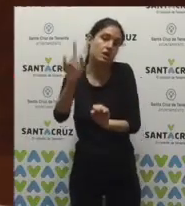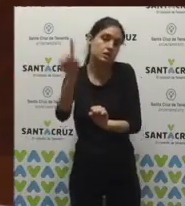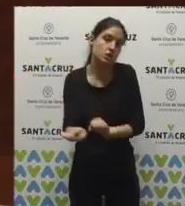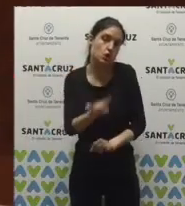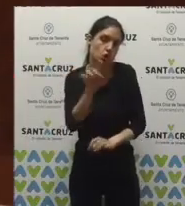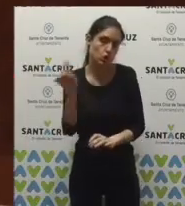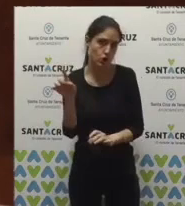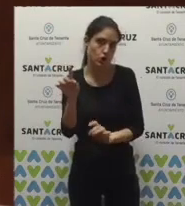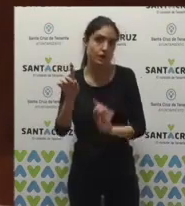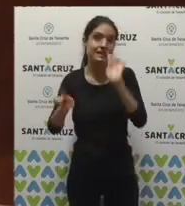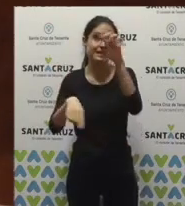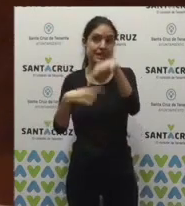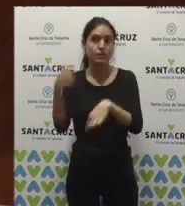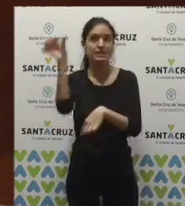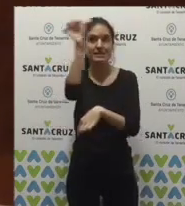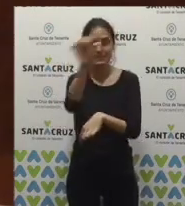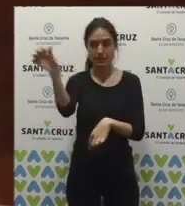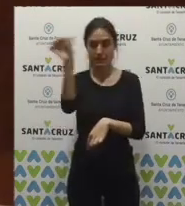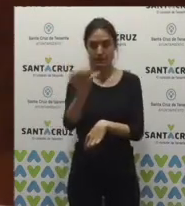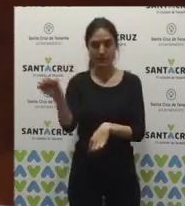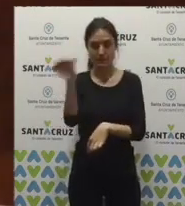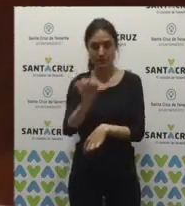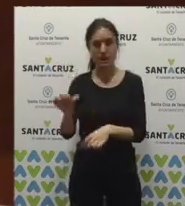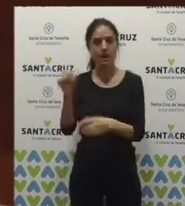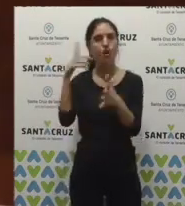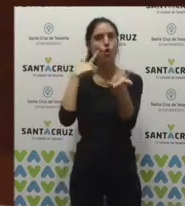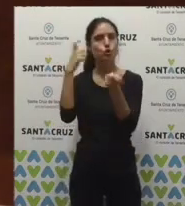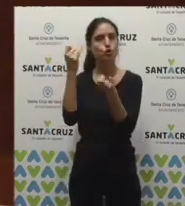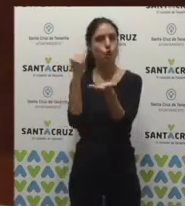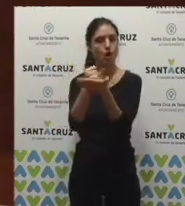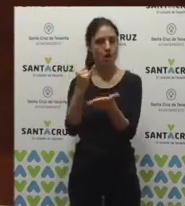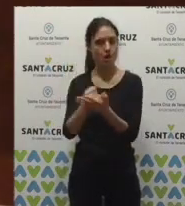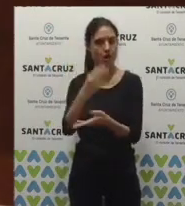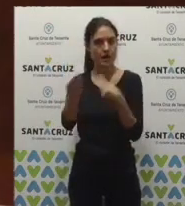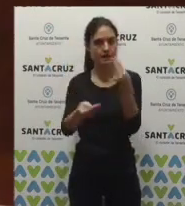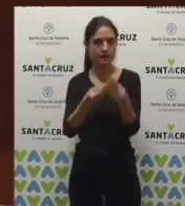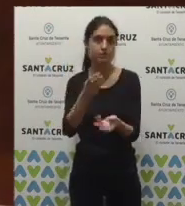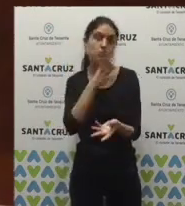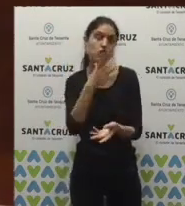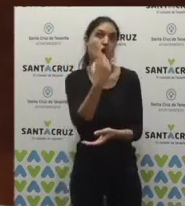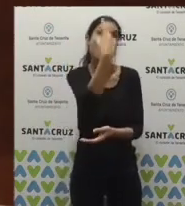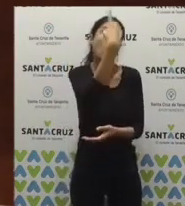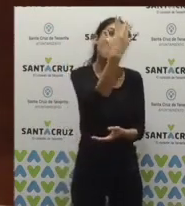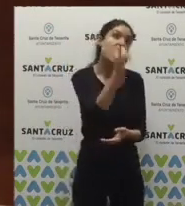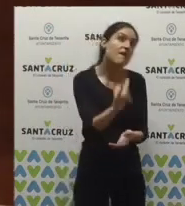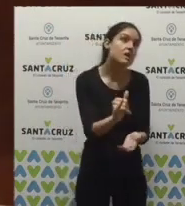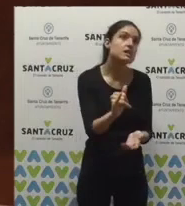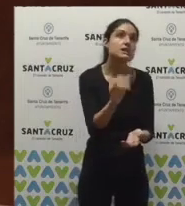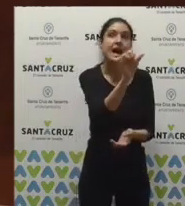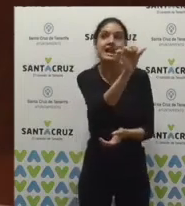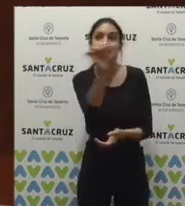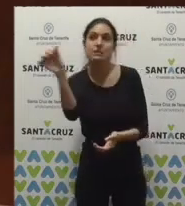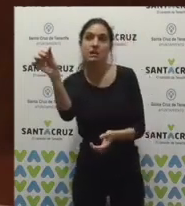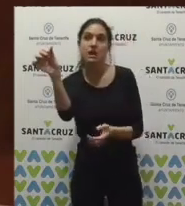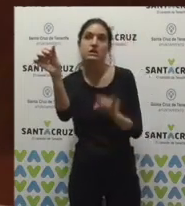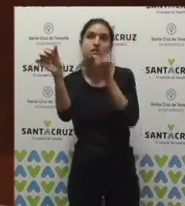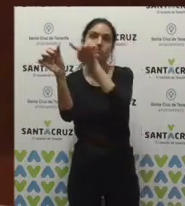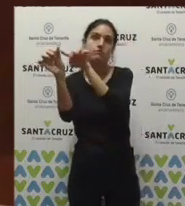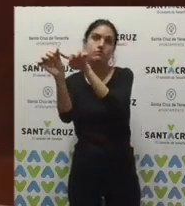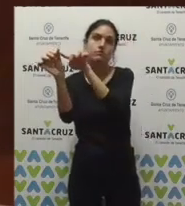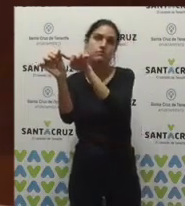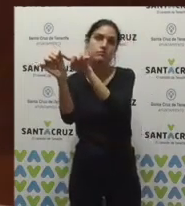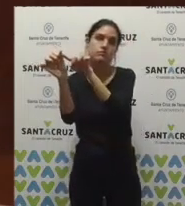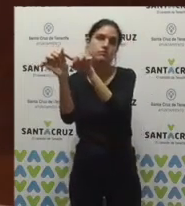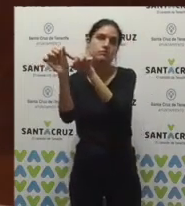semanalmente porque tener una foto fija de un día a la semana pues prácticamente esa foto ya no